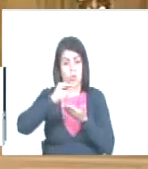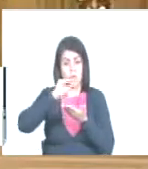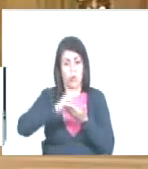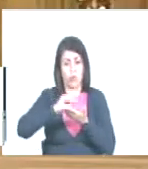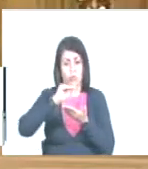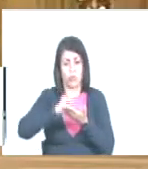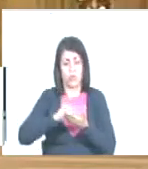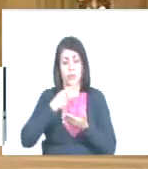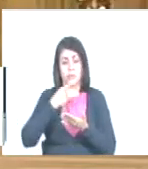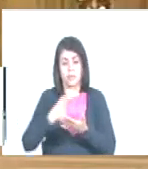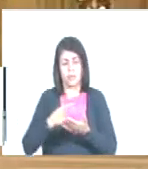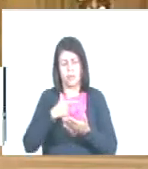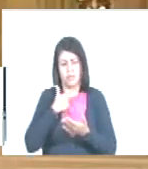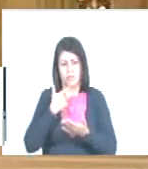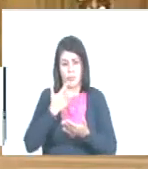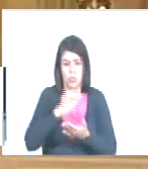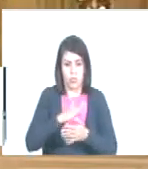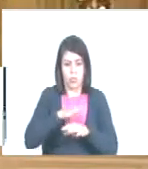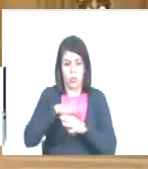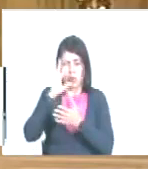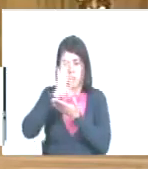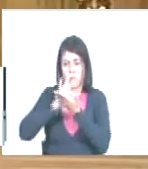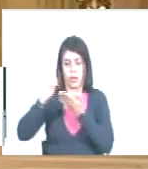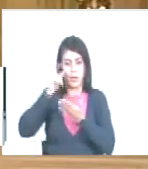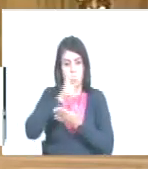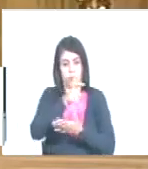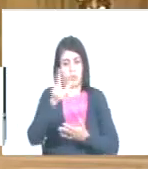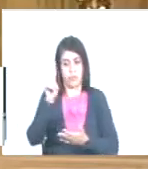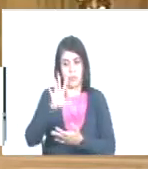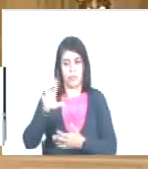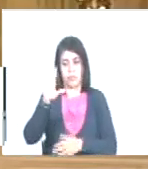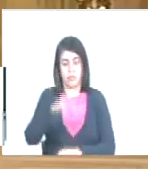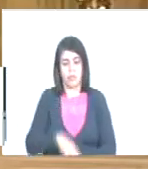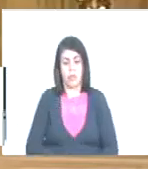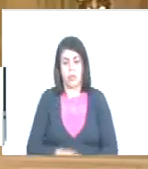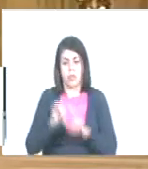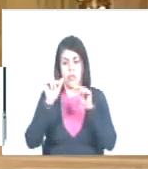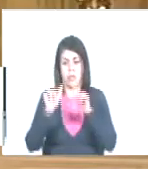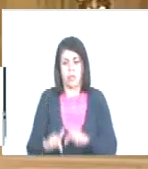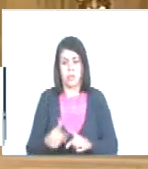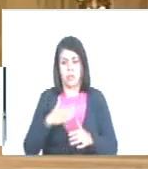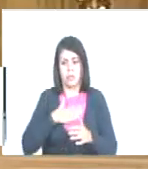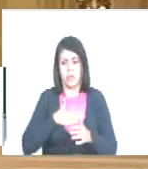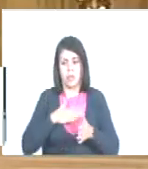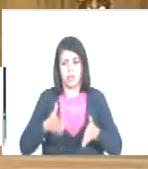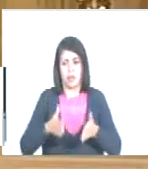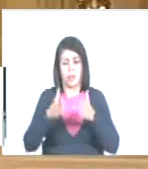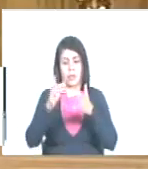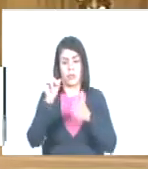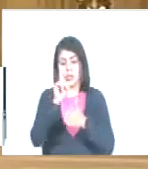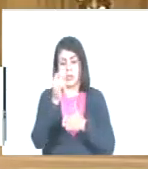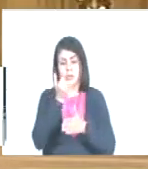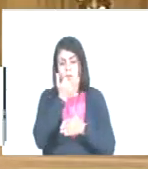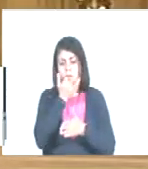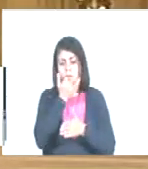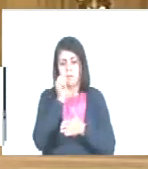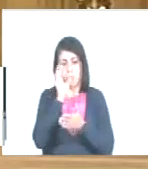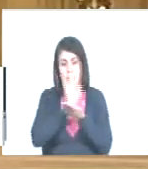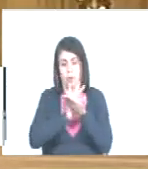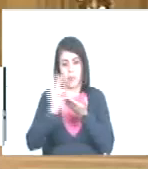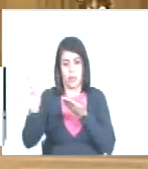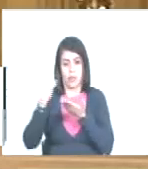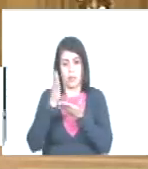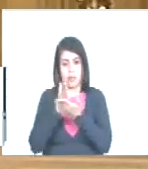incluso he estado a punto de morir por ser fiel al pueblo venezolano. Y ese es mi camino. Yo no les voy a fallar, seré fiel